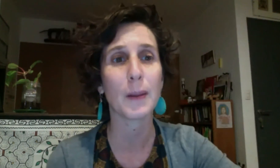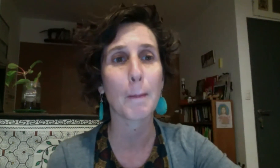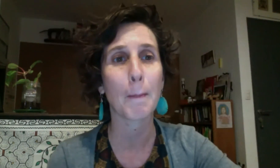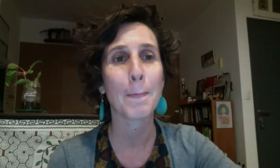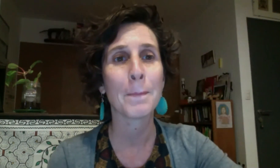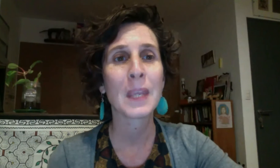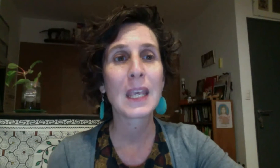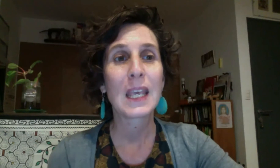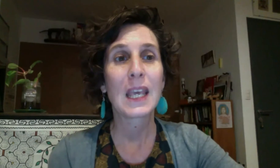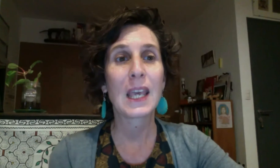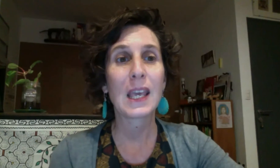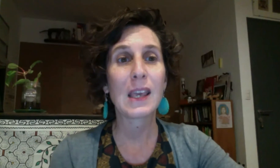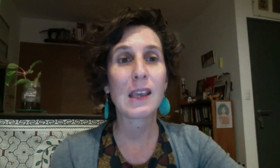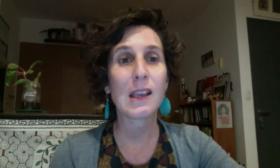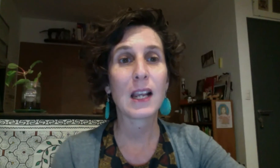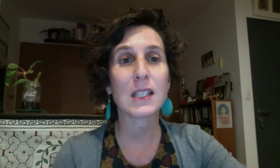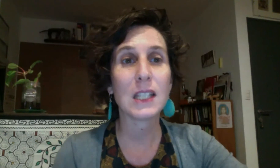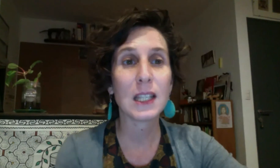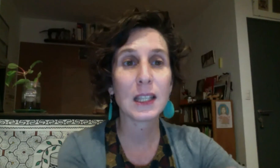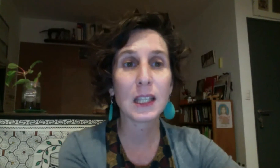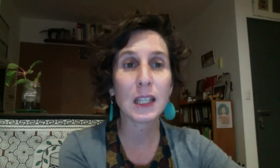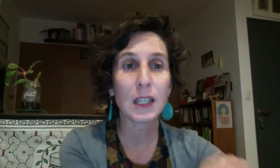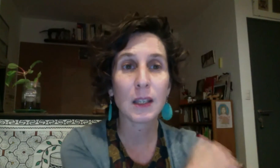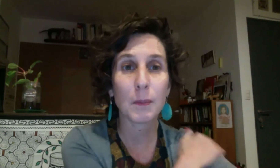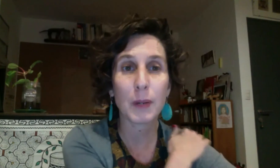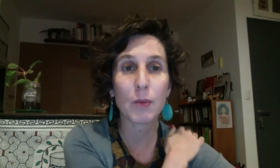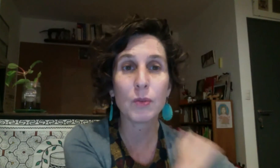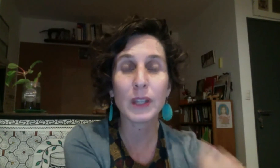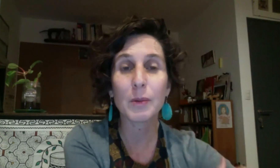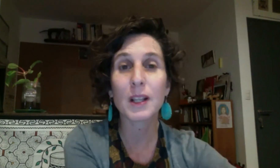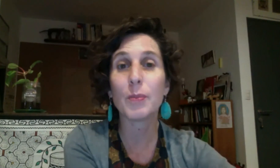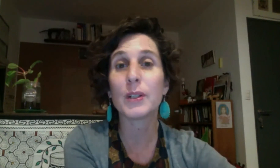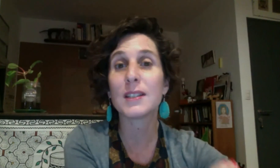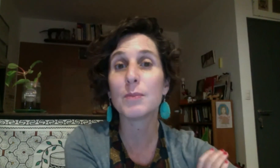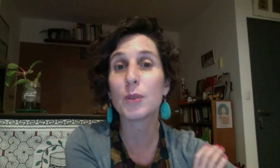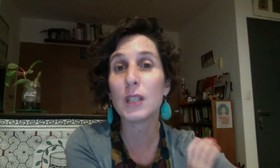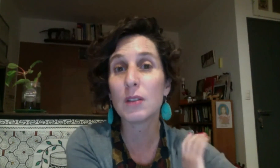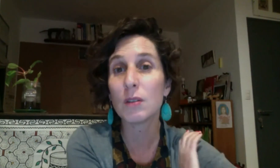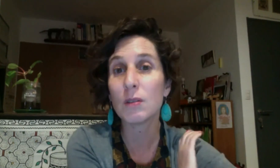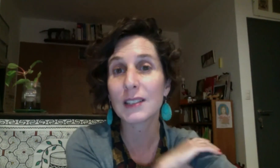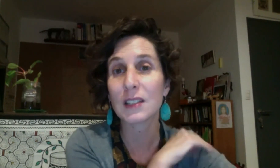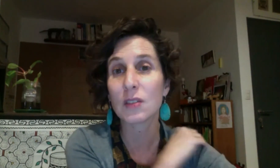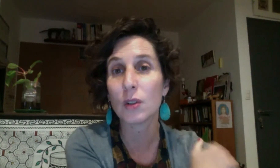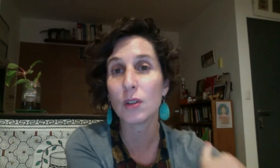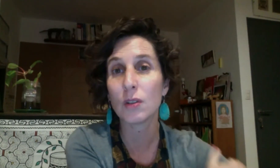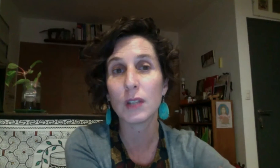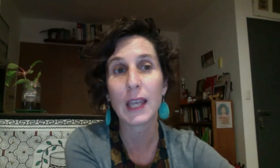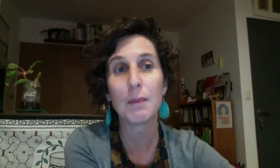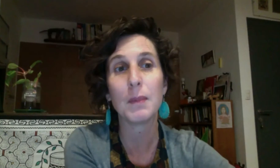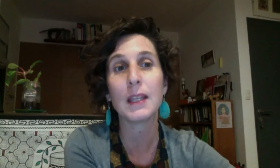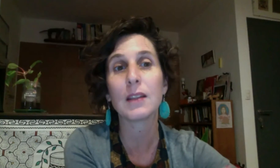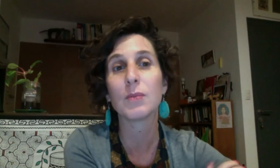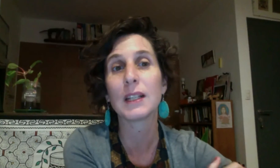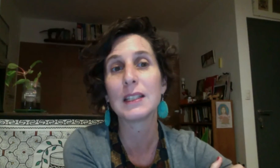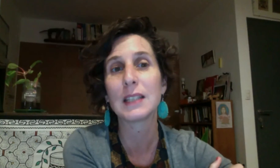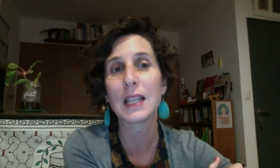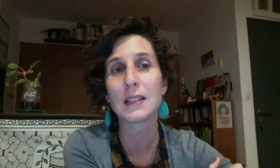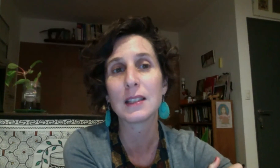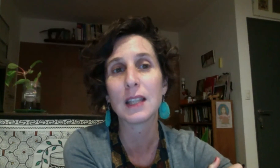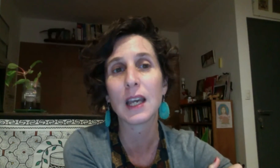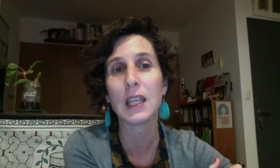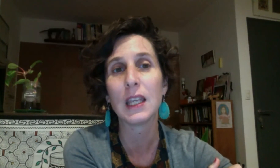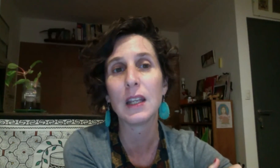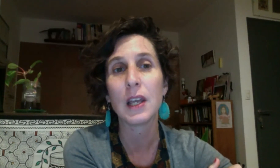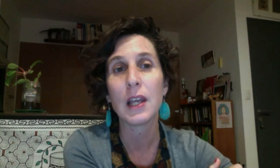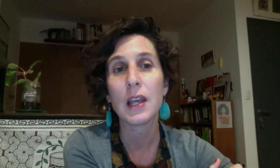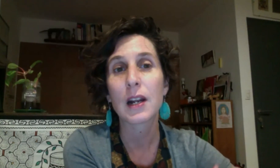poema. La siguiente pregunta aborda el poder simbólico de un accesorio e invita a tomar